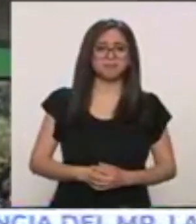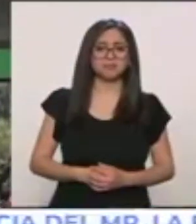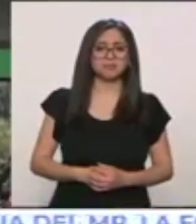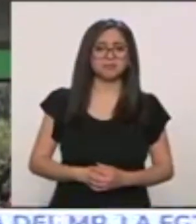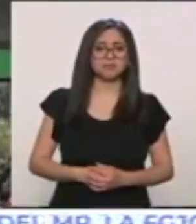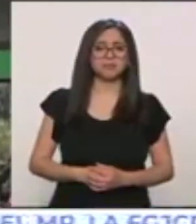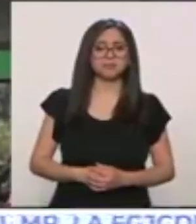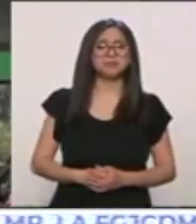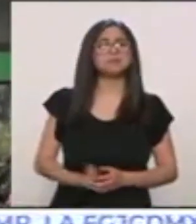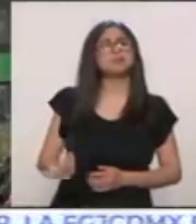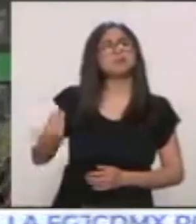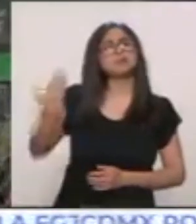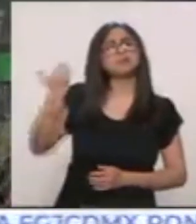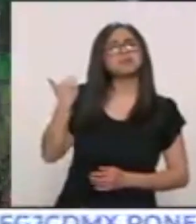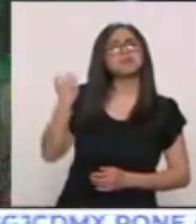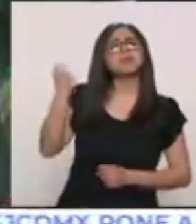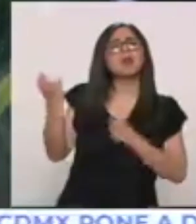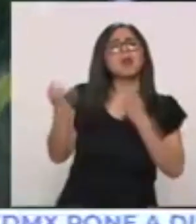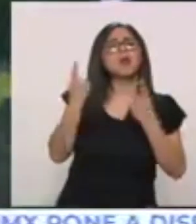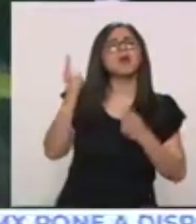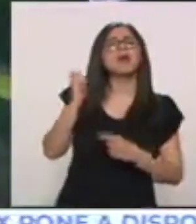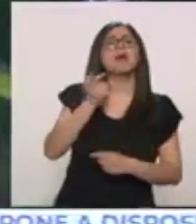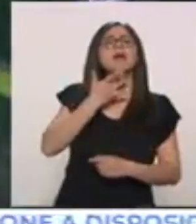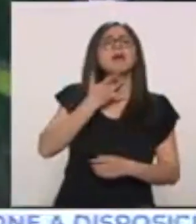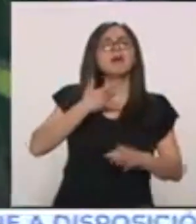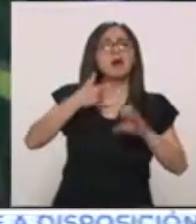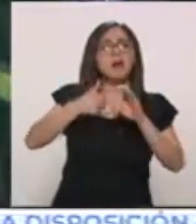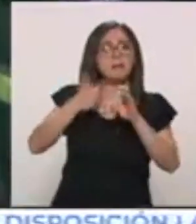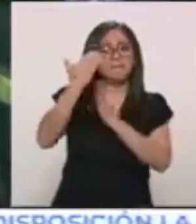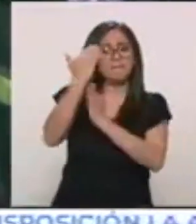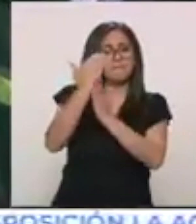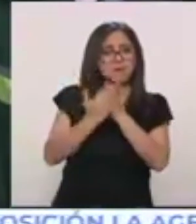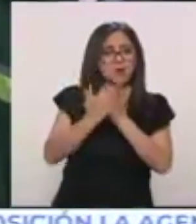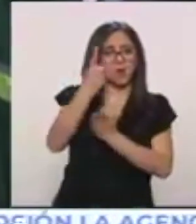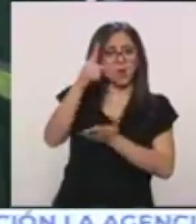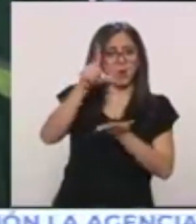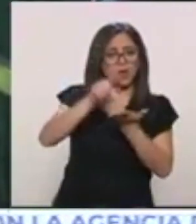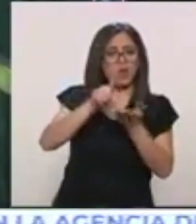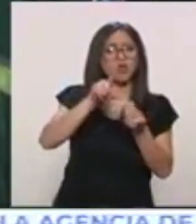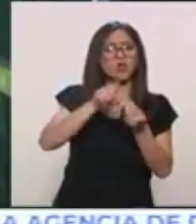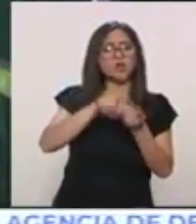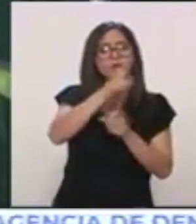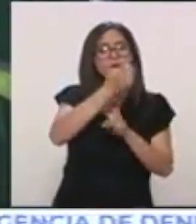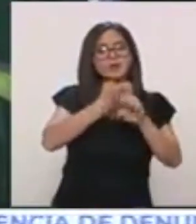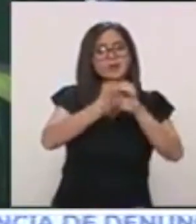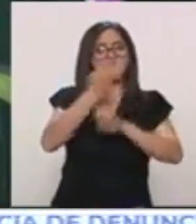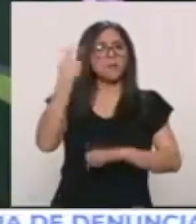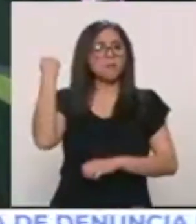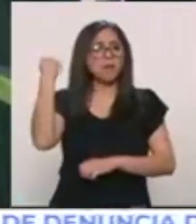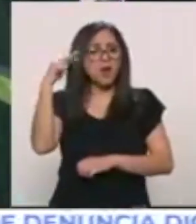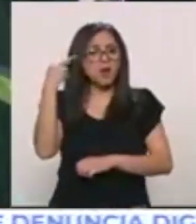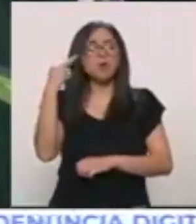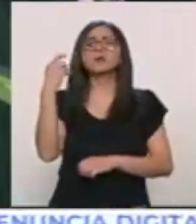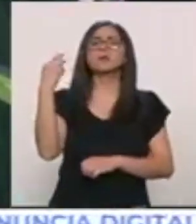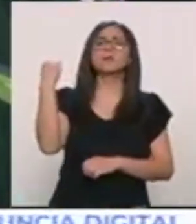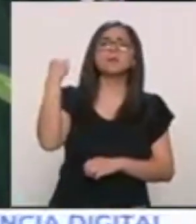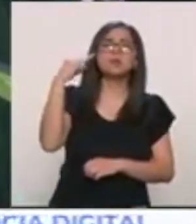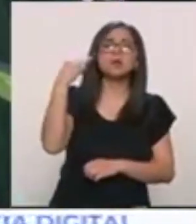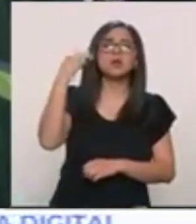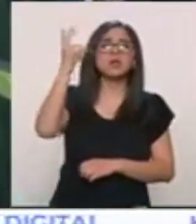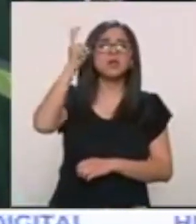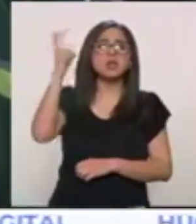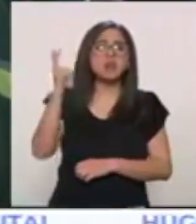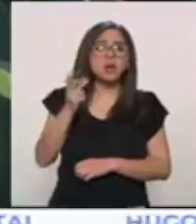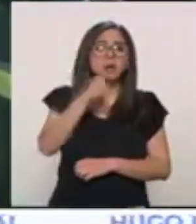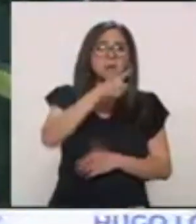Desde hace unos días la gasolina tuvo una disminución en su venta por litro en Veracruz, Michoacán e Hidalgo. Se colocó en